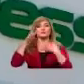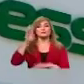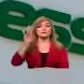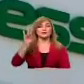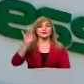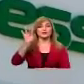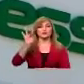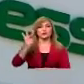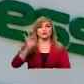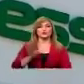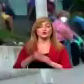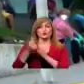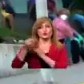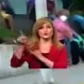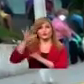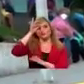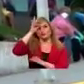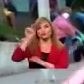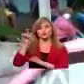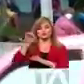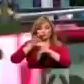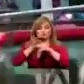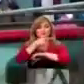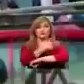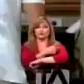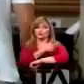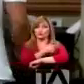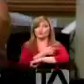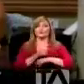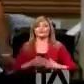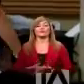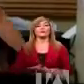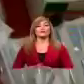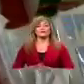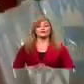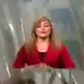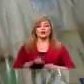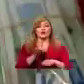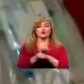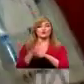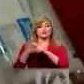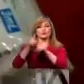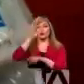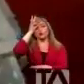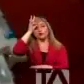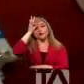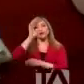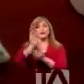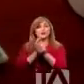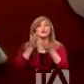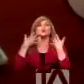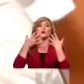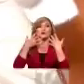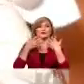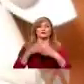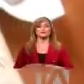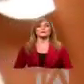este último hospital, que hizo las veces de centro de vacunación, vacunaron a médicos de otros hospitales del IES de